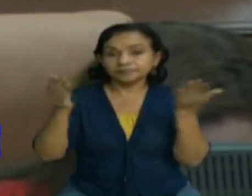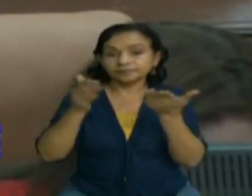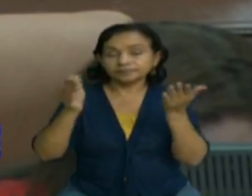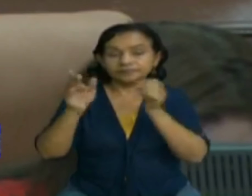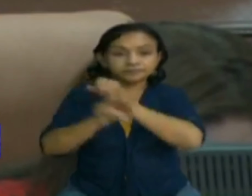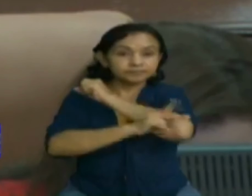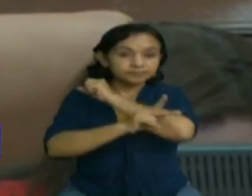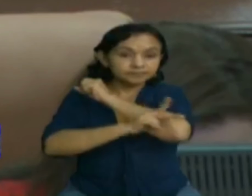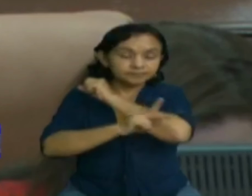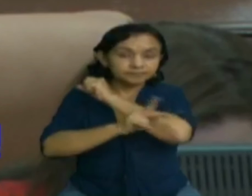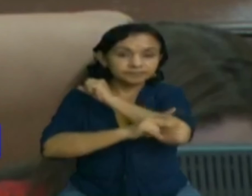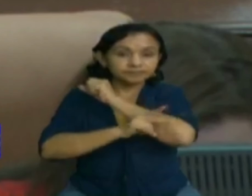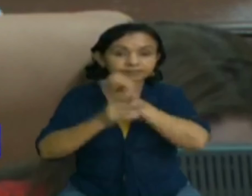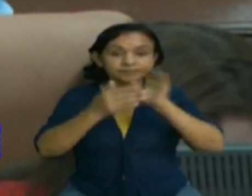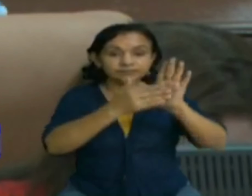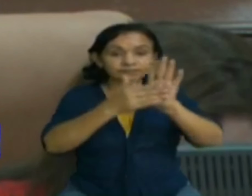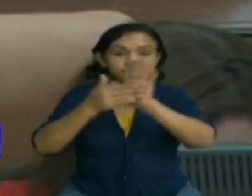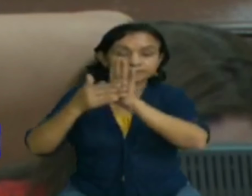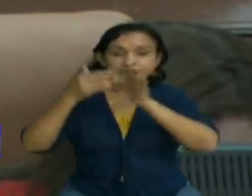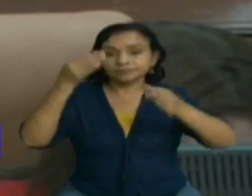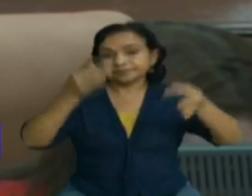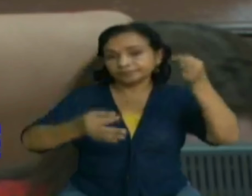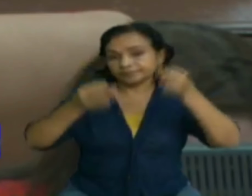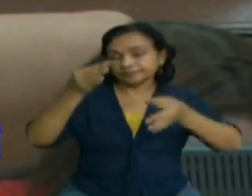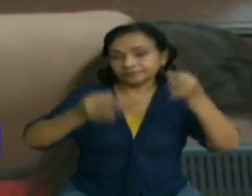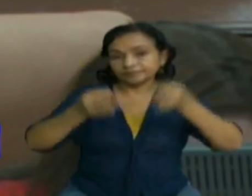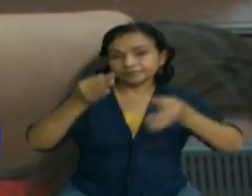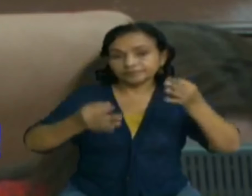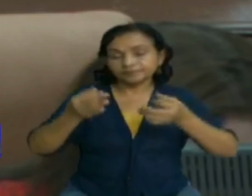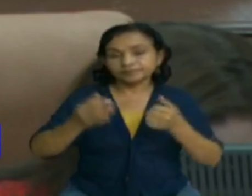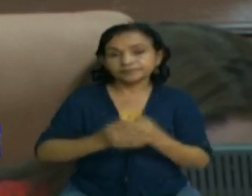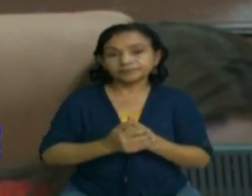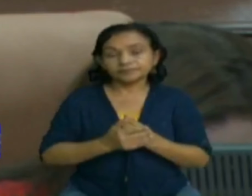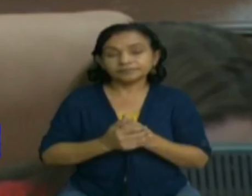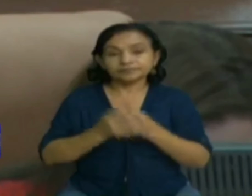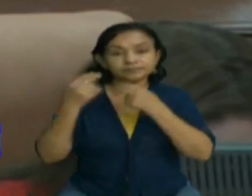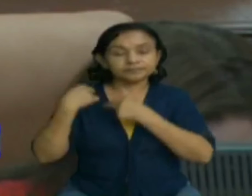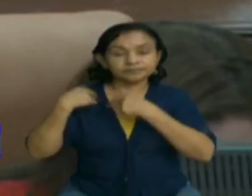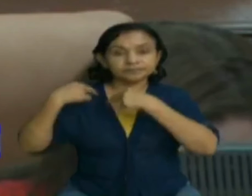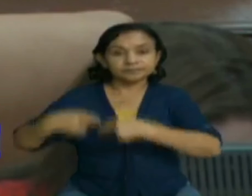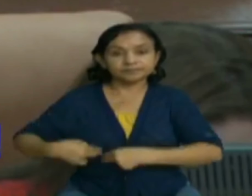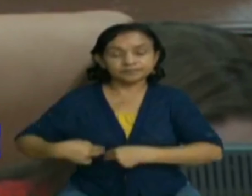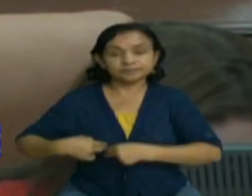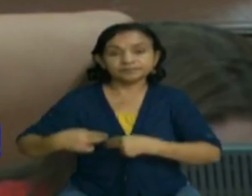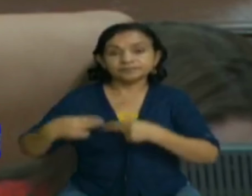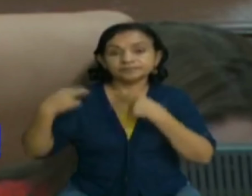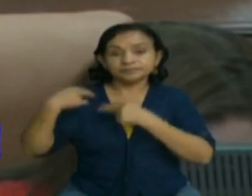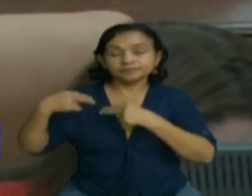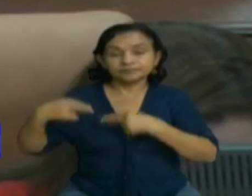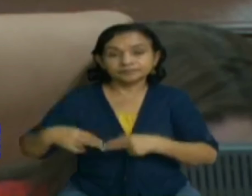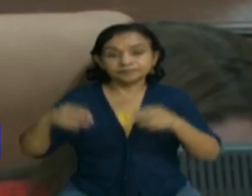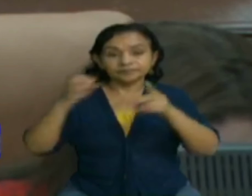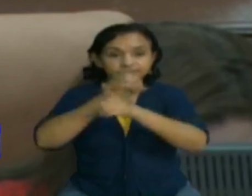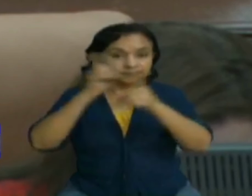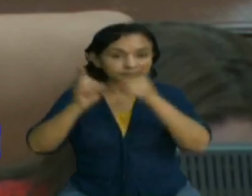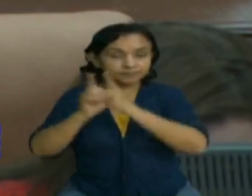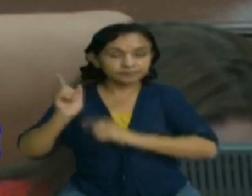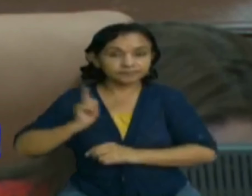país con un modelo de justicia humano, humanitario,